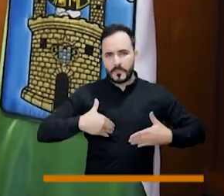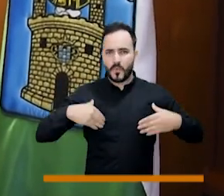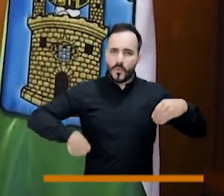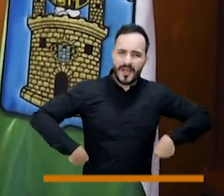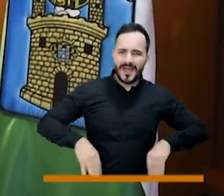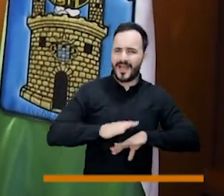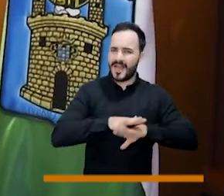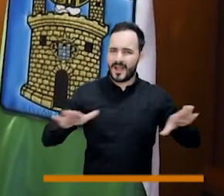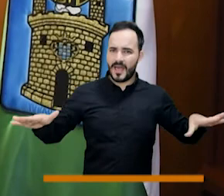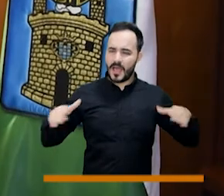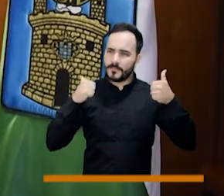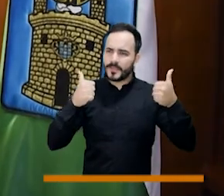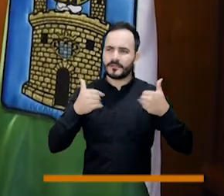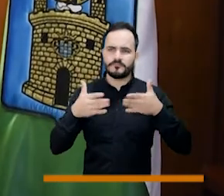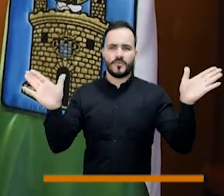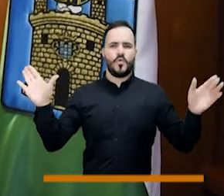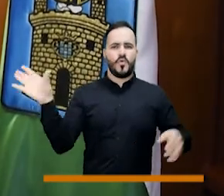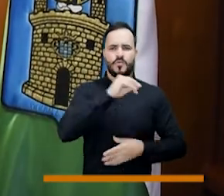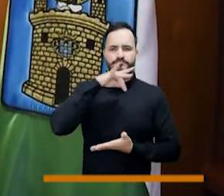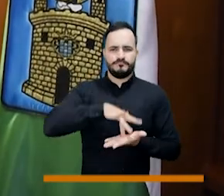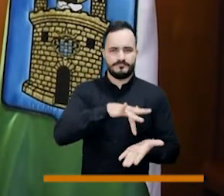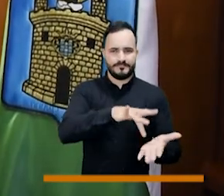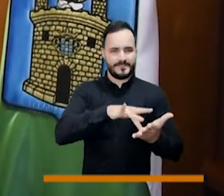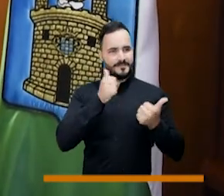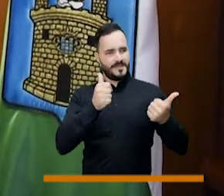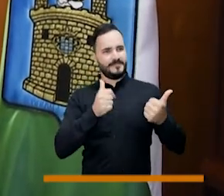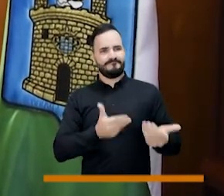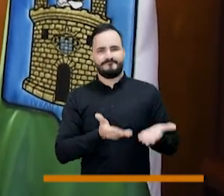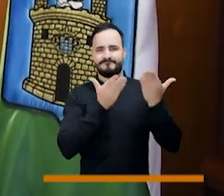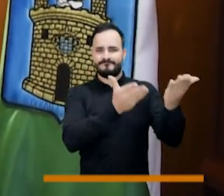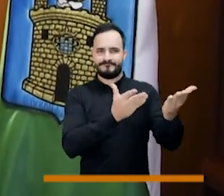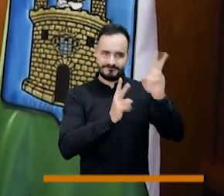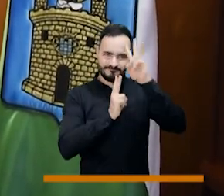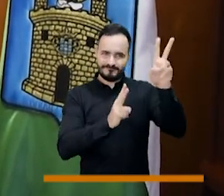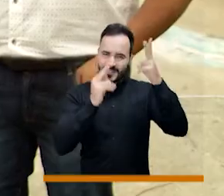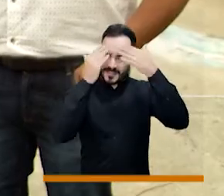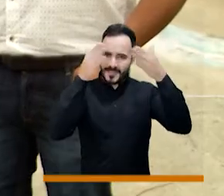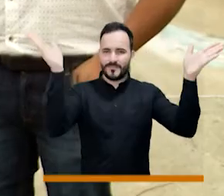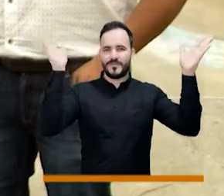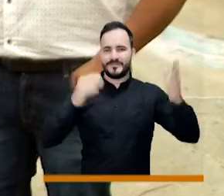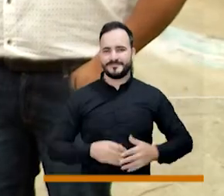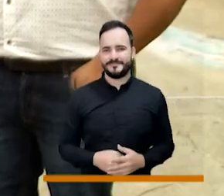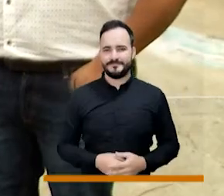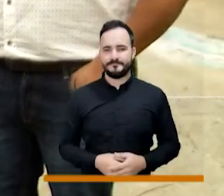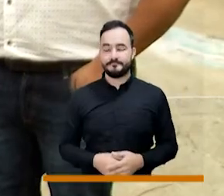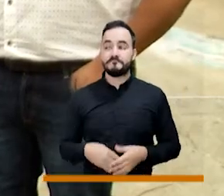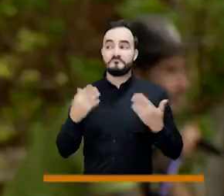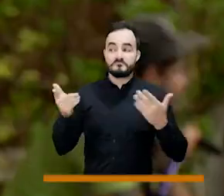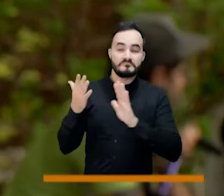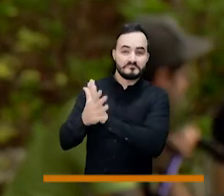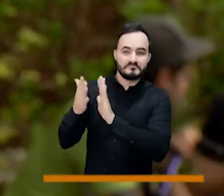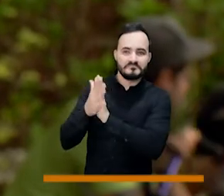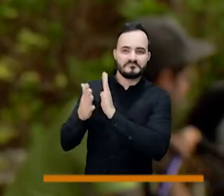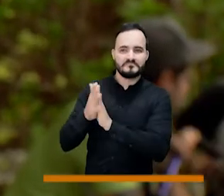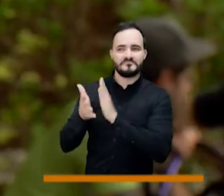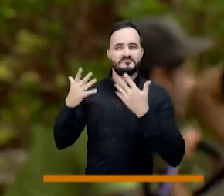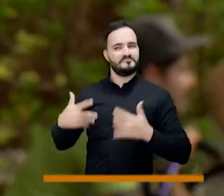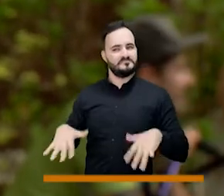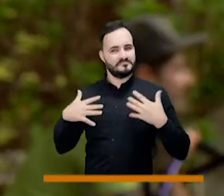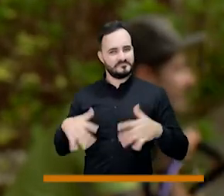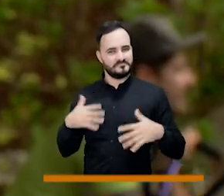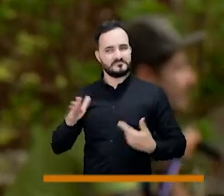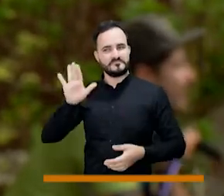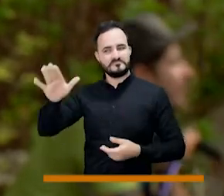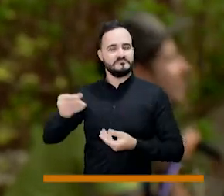transparentes y de cara a las instituciones y a la democracia. Ahí estaba la voz del presidente